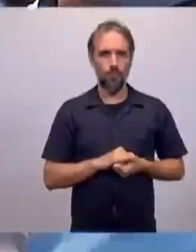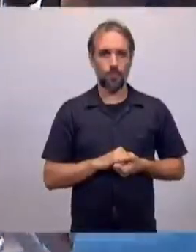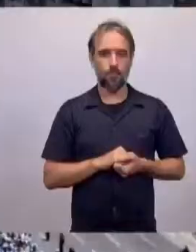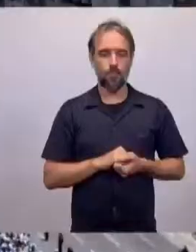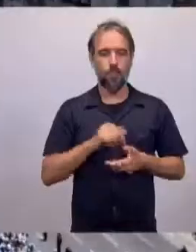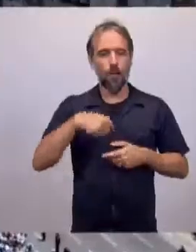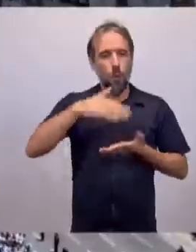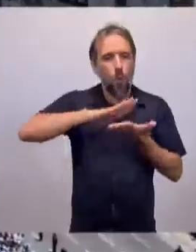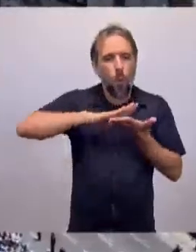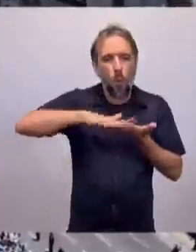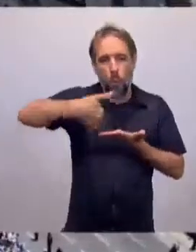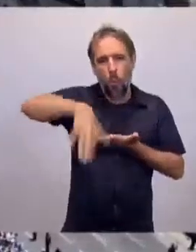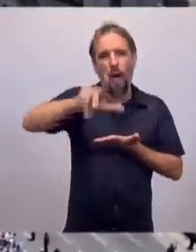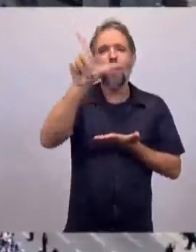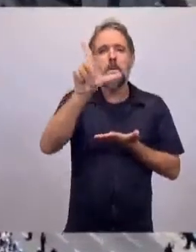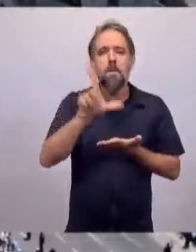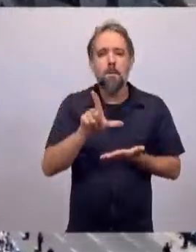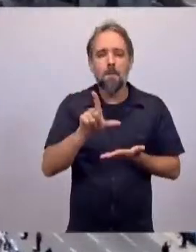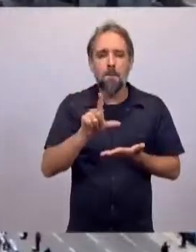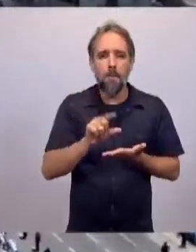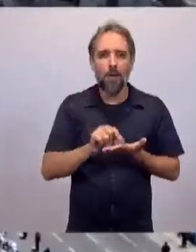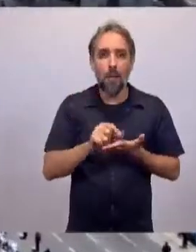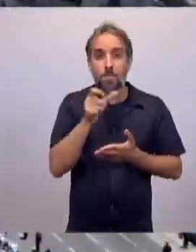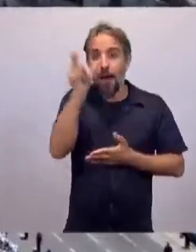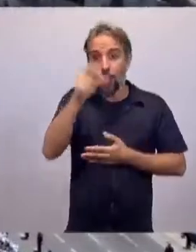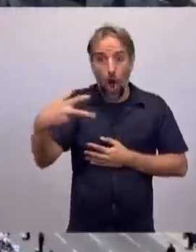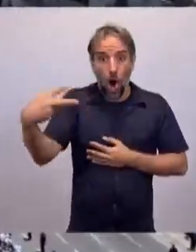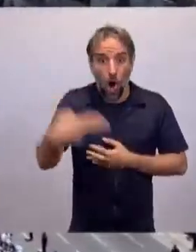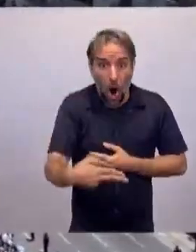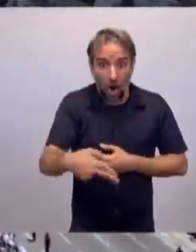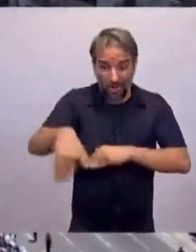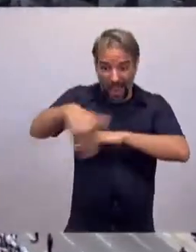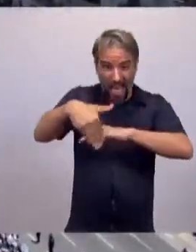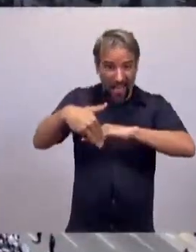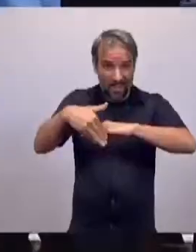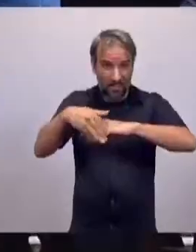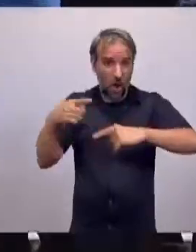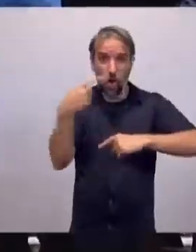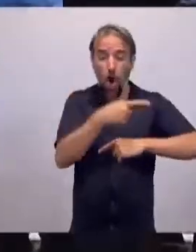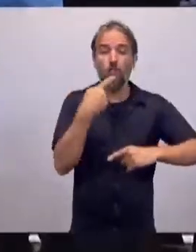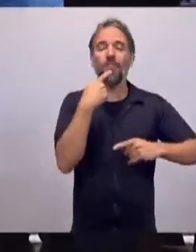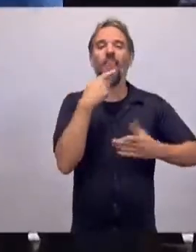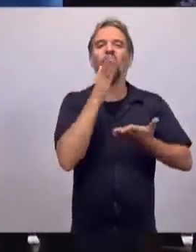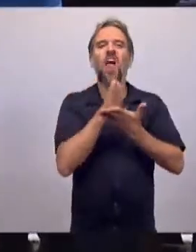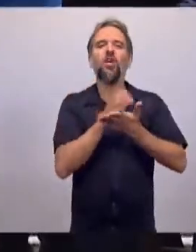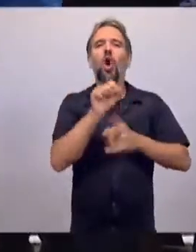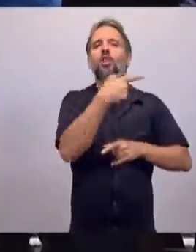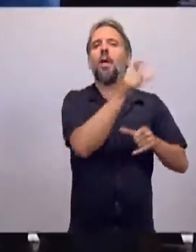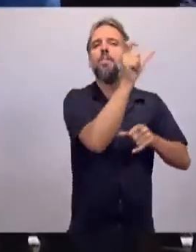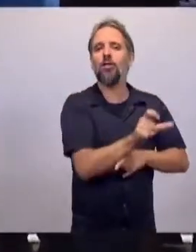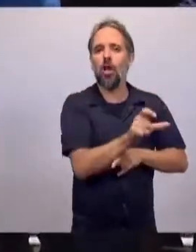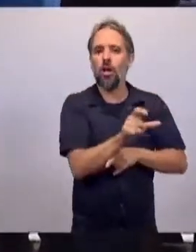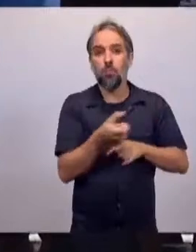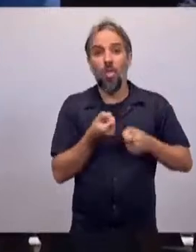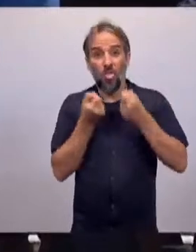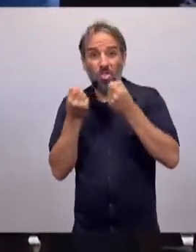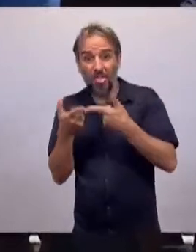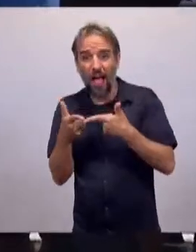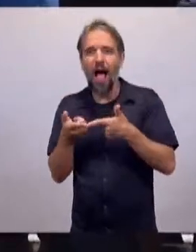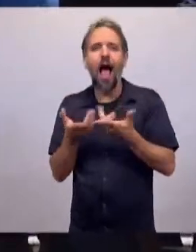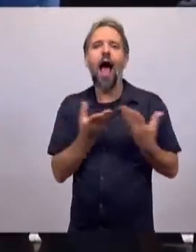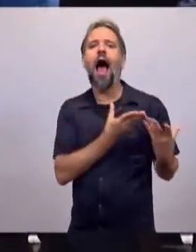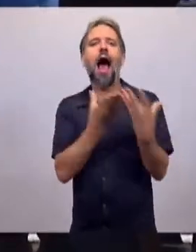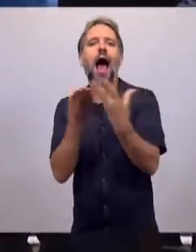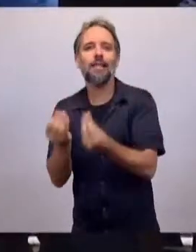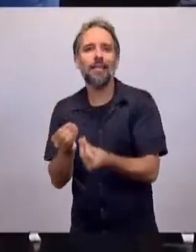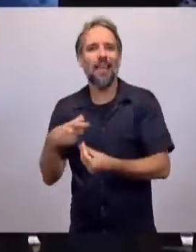Un país en el que quien corta la calle violando los derechos de sus conciudadanos no recibe la asistencia